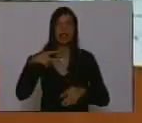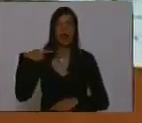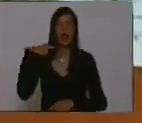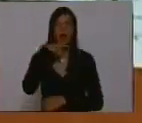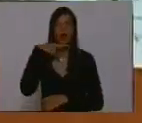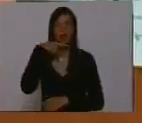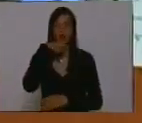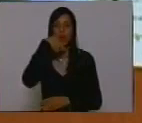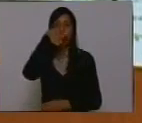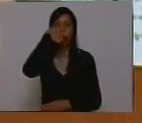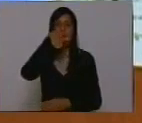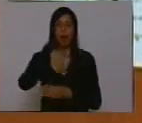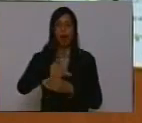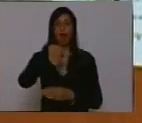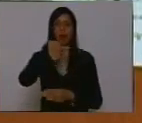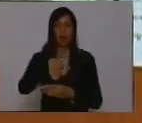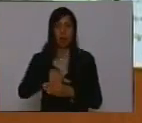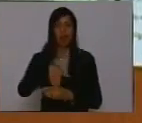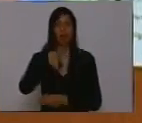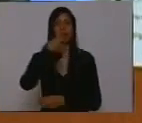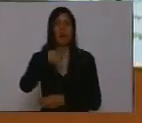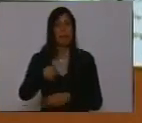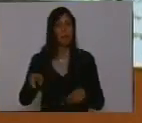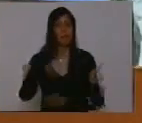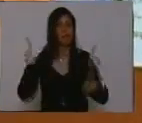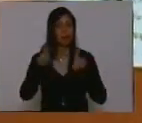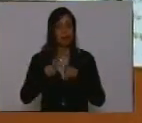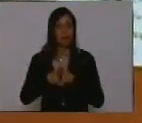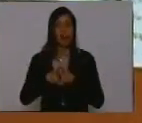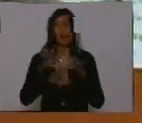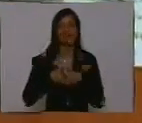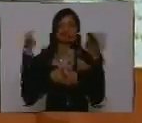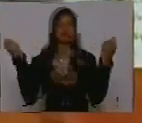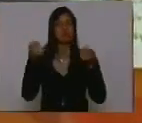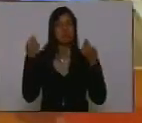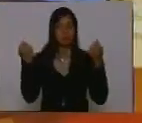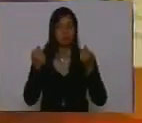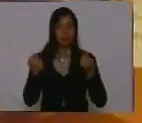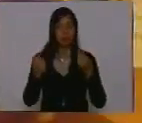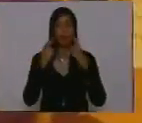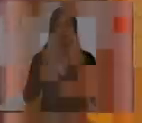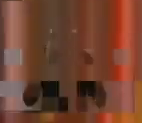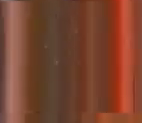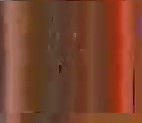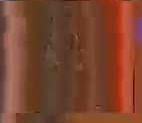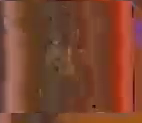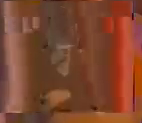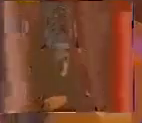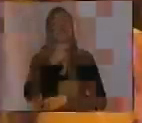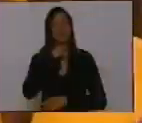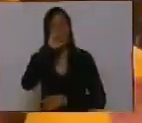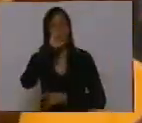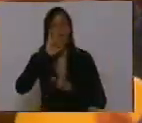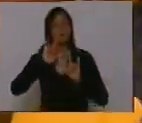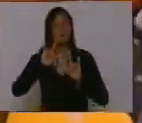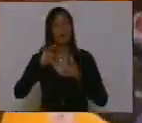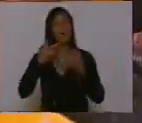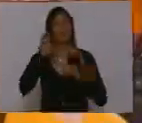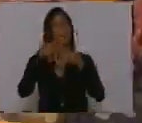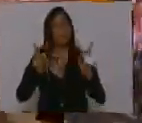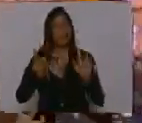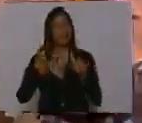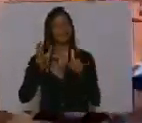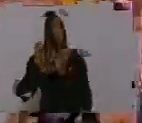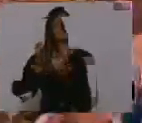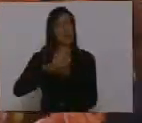octubre a las urnas electorales a decirle al pueblo venezolano: queremos paz, queremos tranquilidad, y